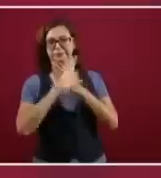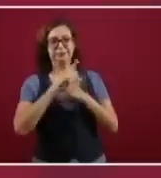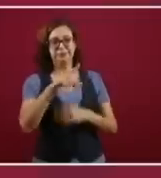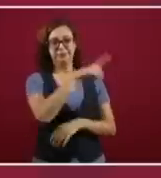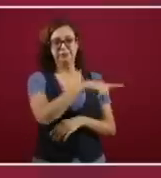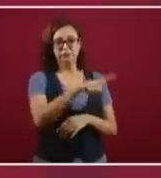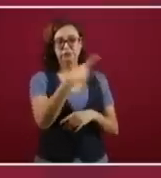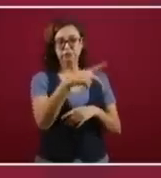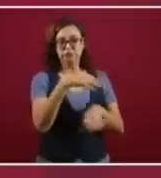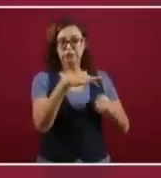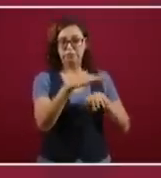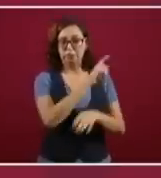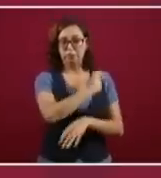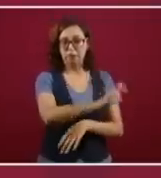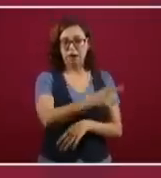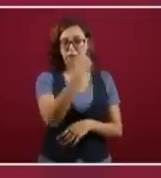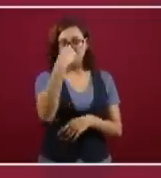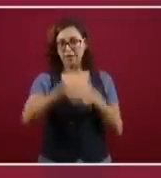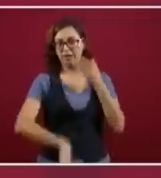Vamos